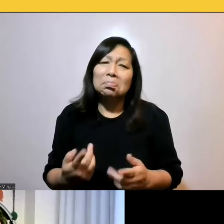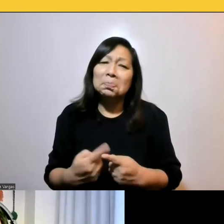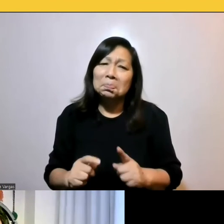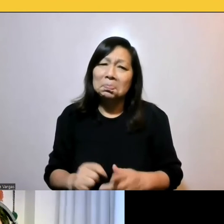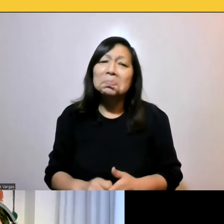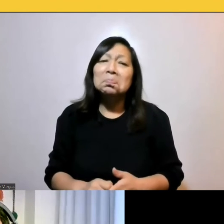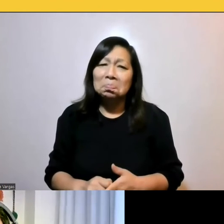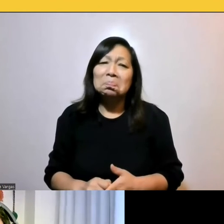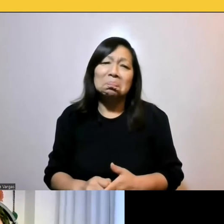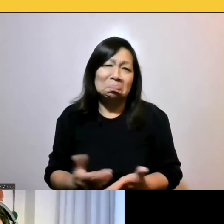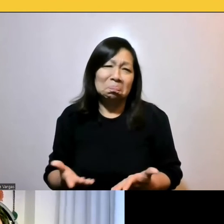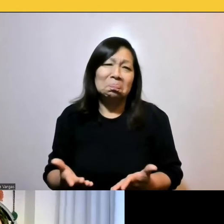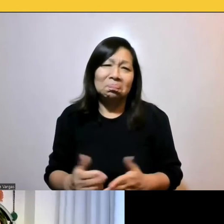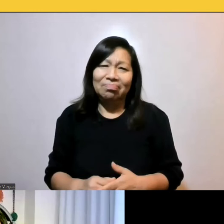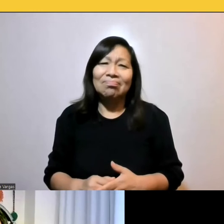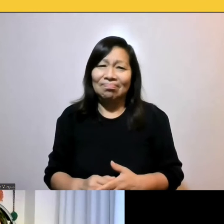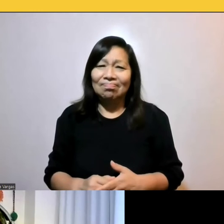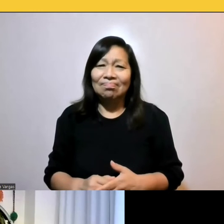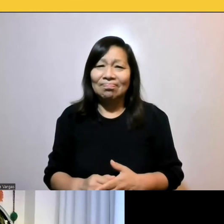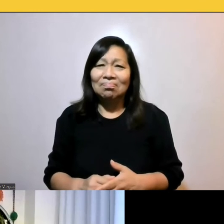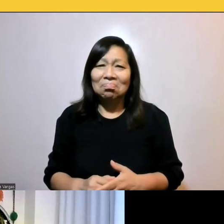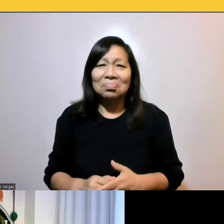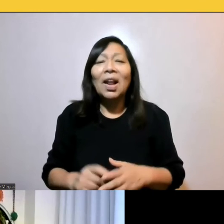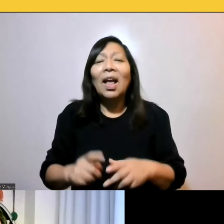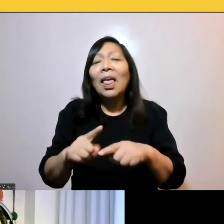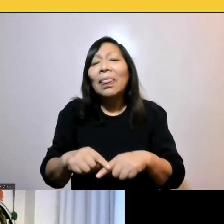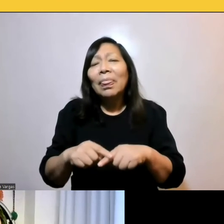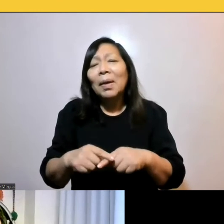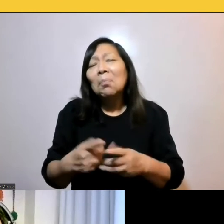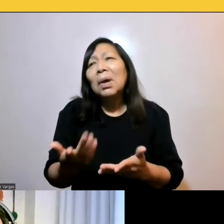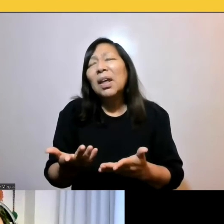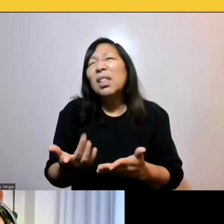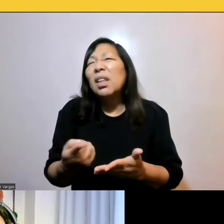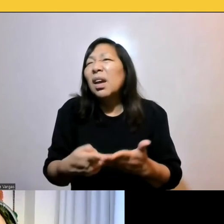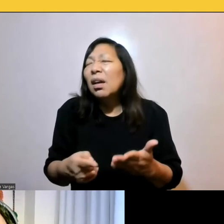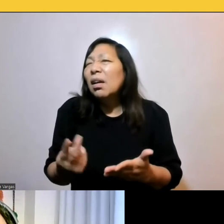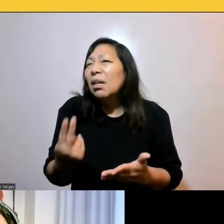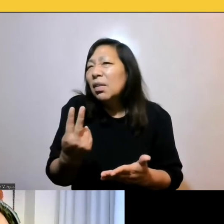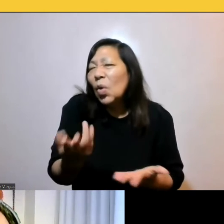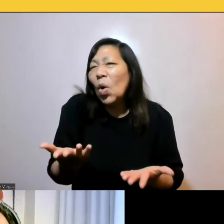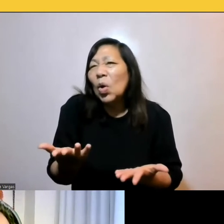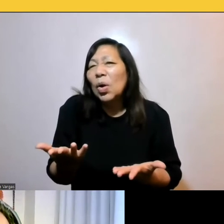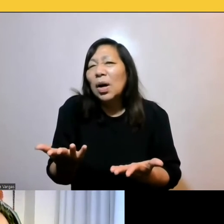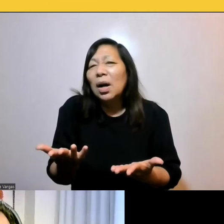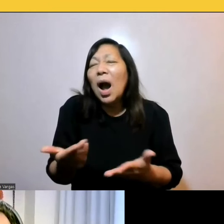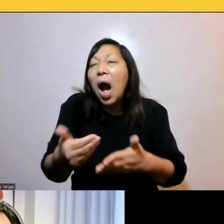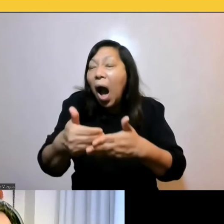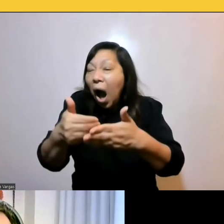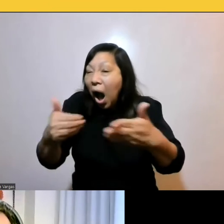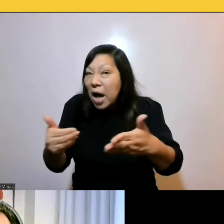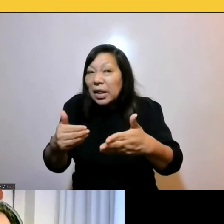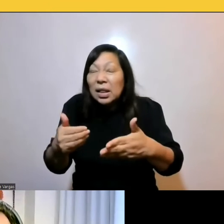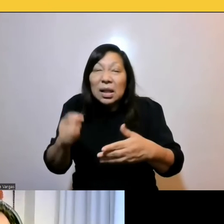pero, o sea, así como todo depende del grado de actividad, del sudor y de la actividad que has hecho previamente,